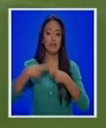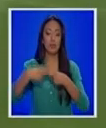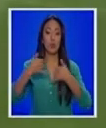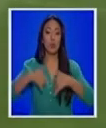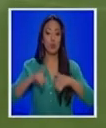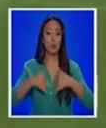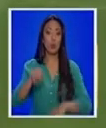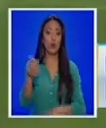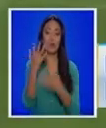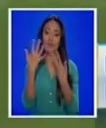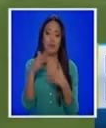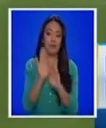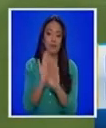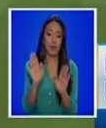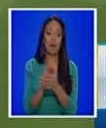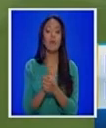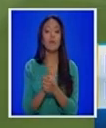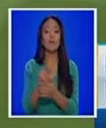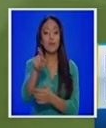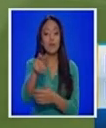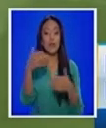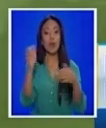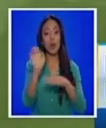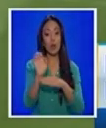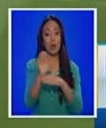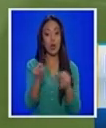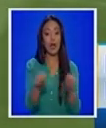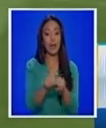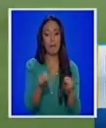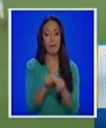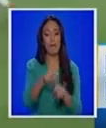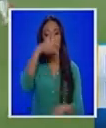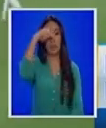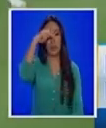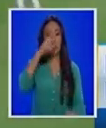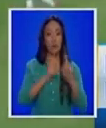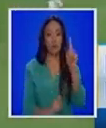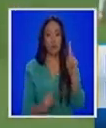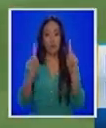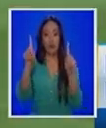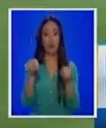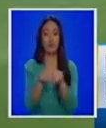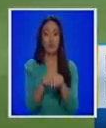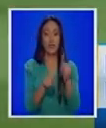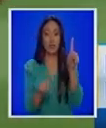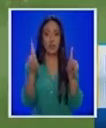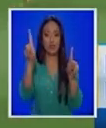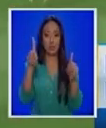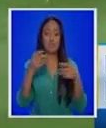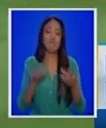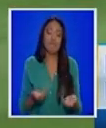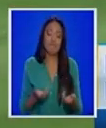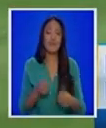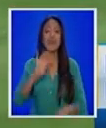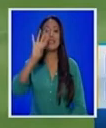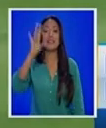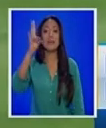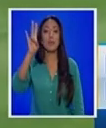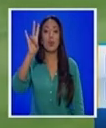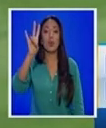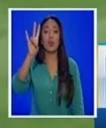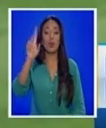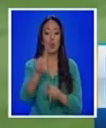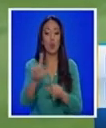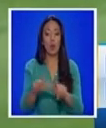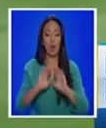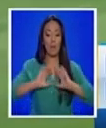Juegos Panamericanos. La tri empató con Perú 1-1 en el tiempo reglamentario, en juego por el séptimo lugar. En